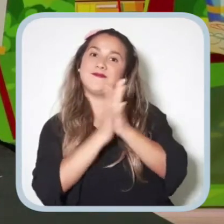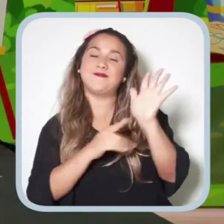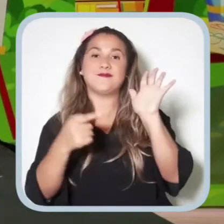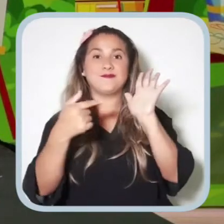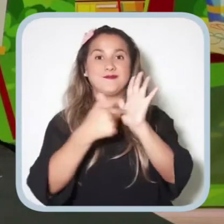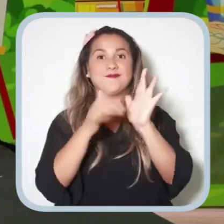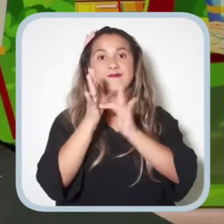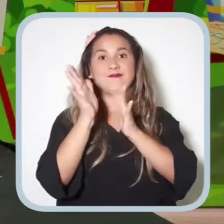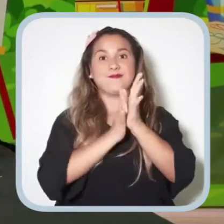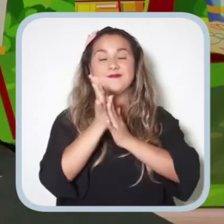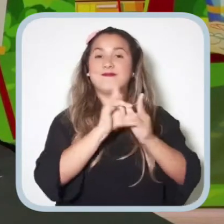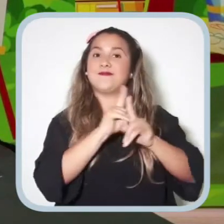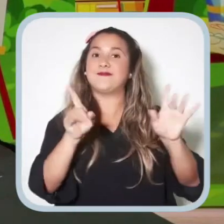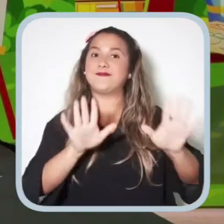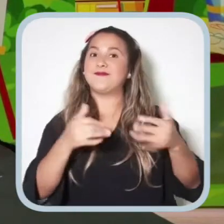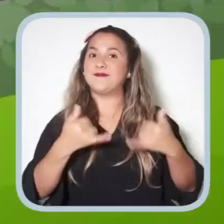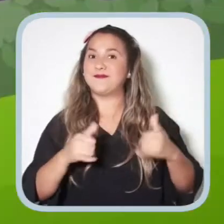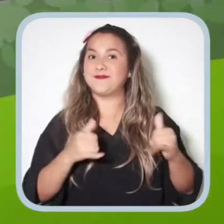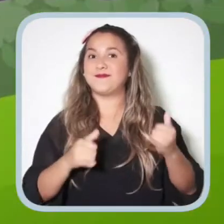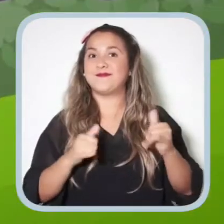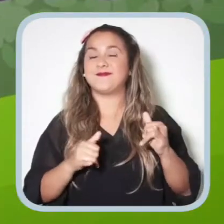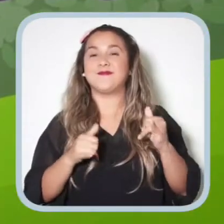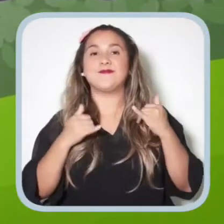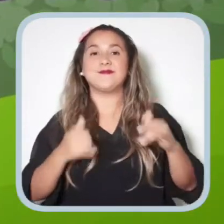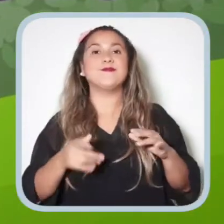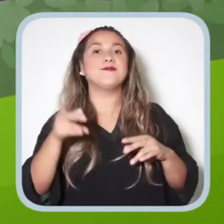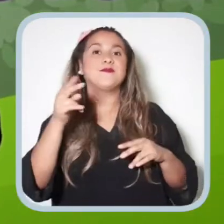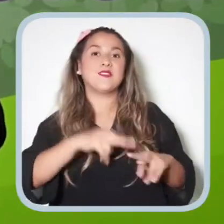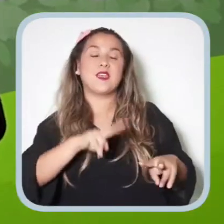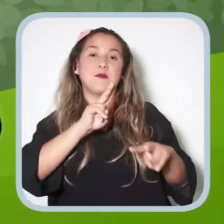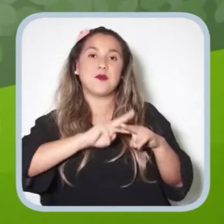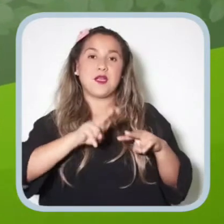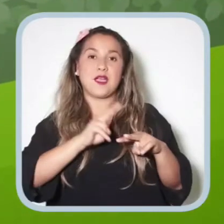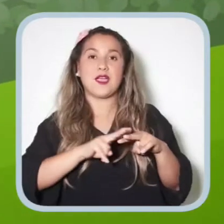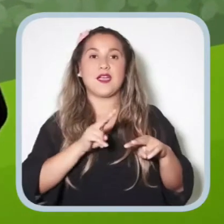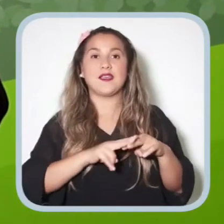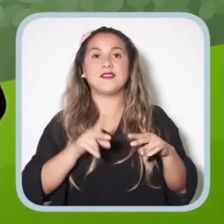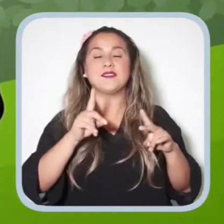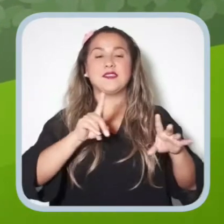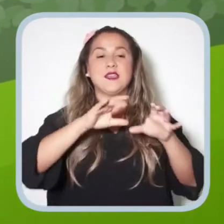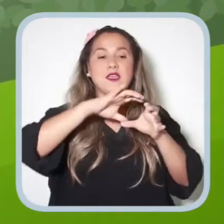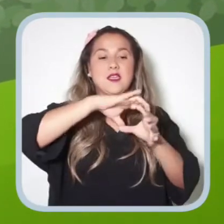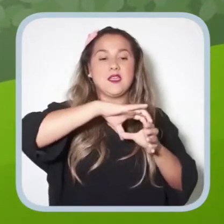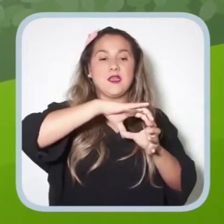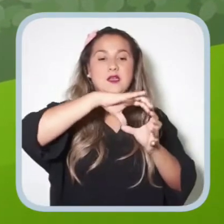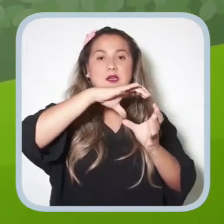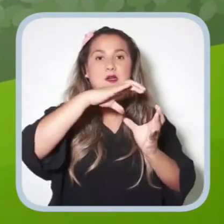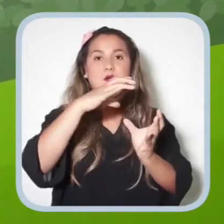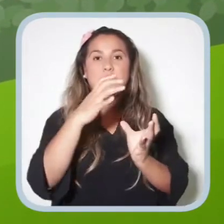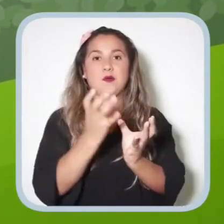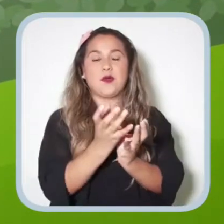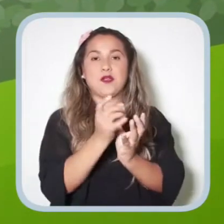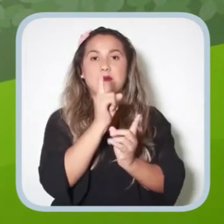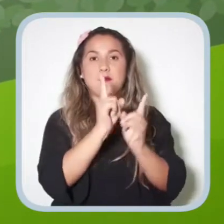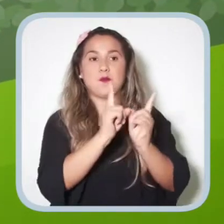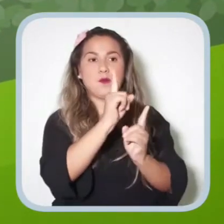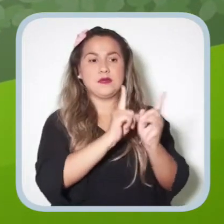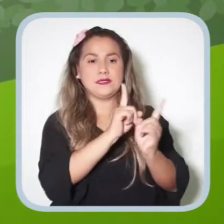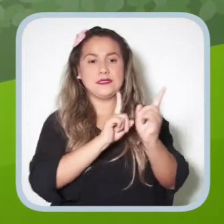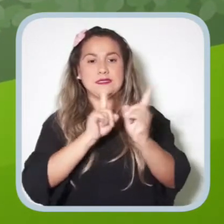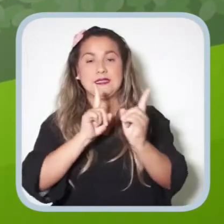paro de jugar. Vamos a hacer un puerco spin que va a bailar un